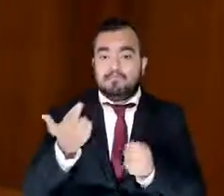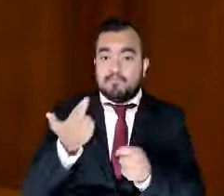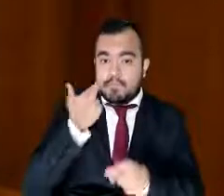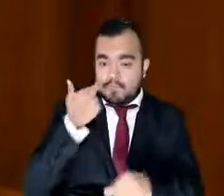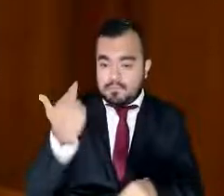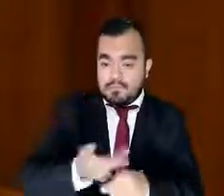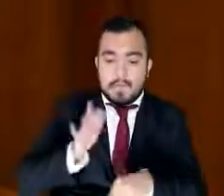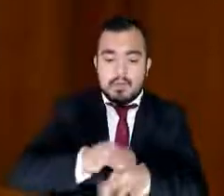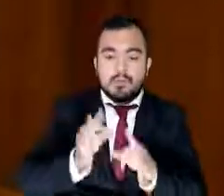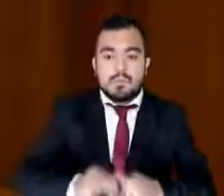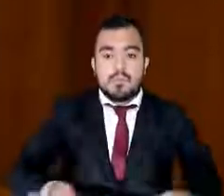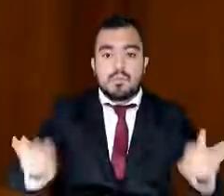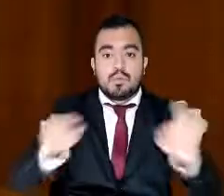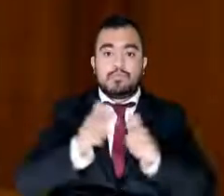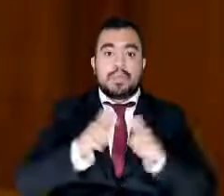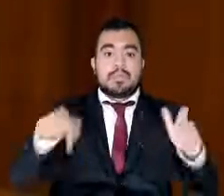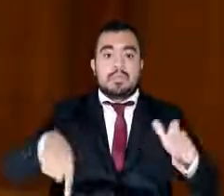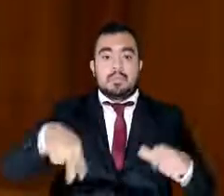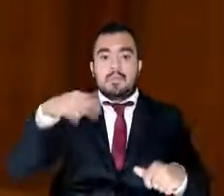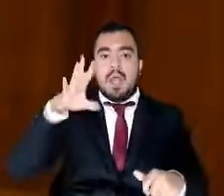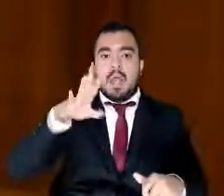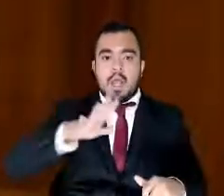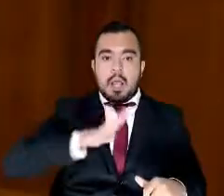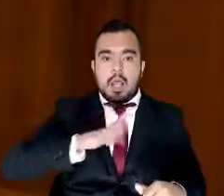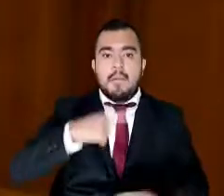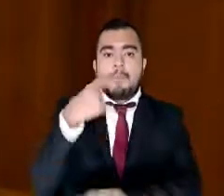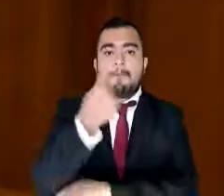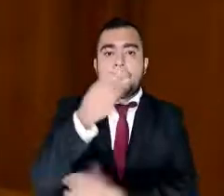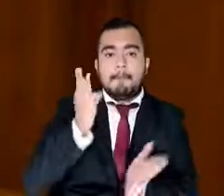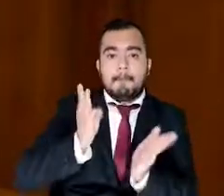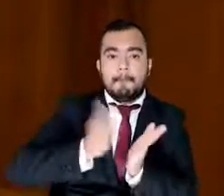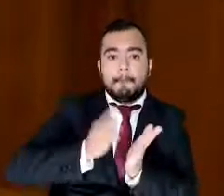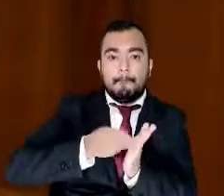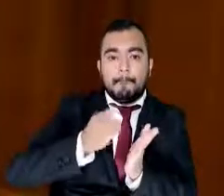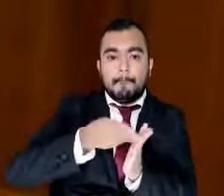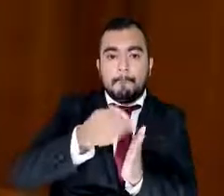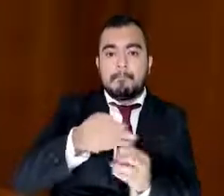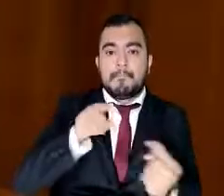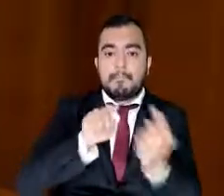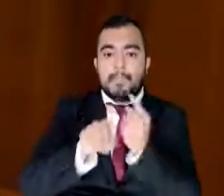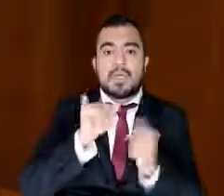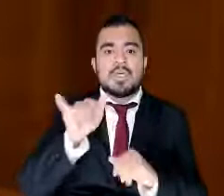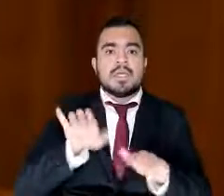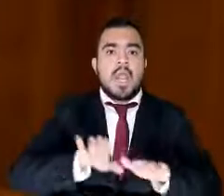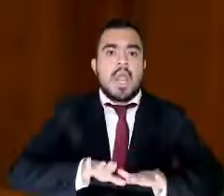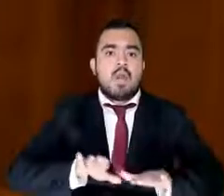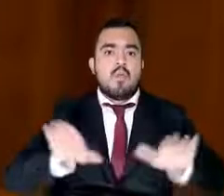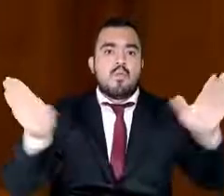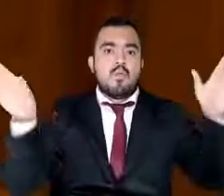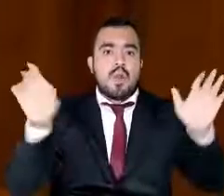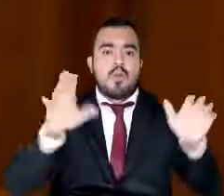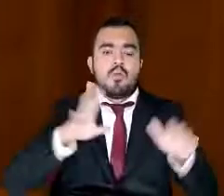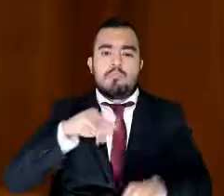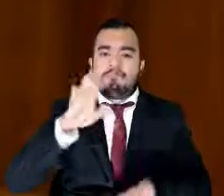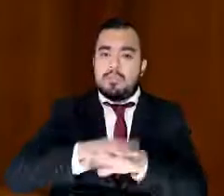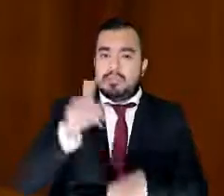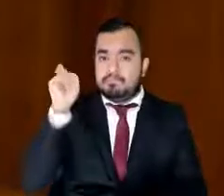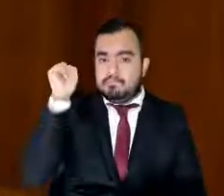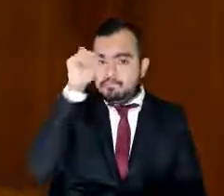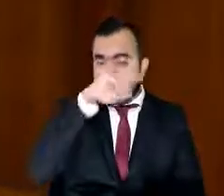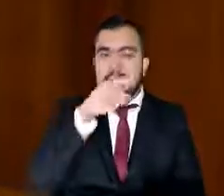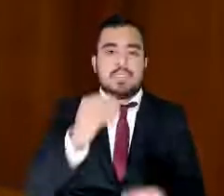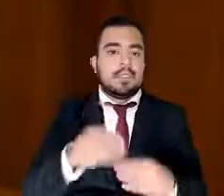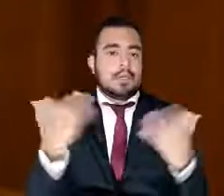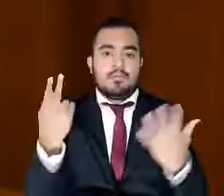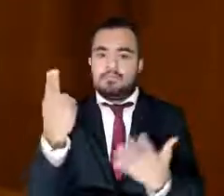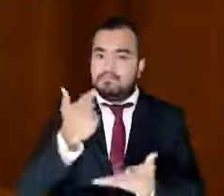consumo más grande del país. Tenemos el sistema de autopistas y el sistema de aeropuertos más complejo. por supuesto que nos obliga a continuar invirtiendo en